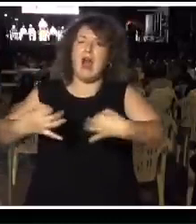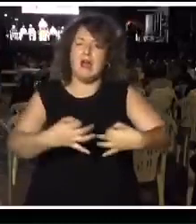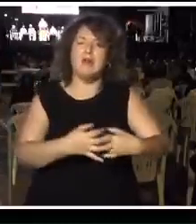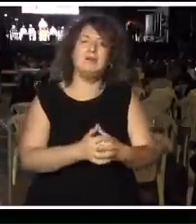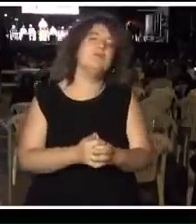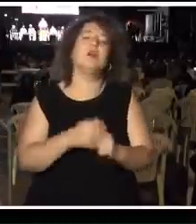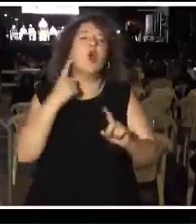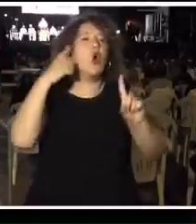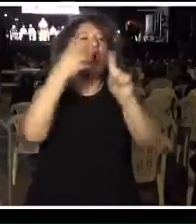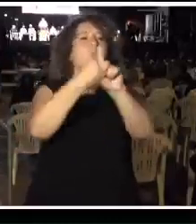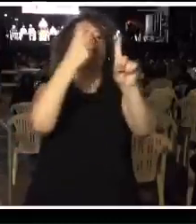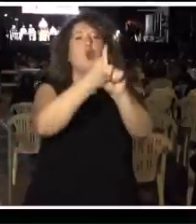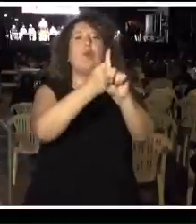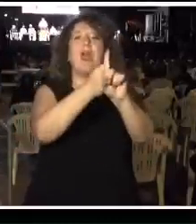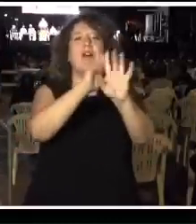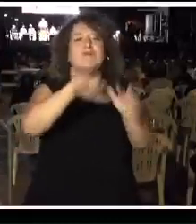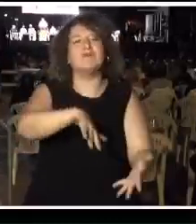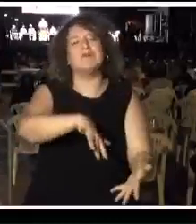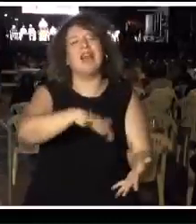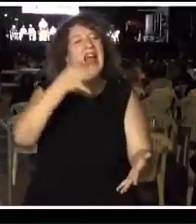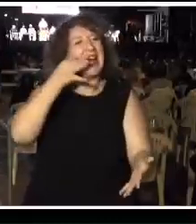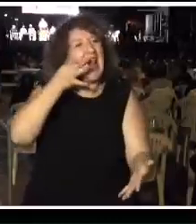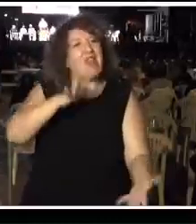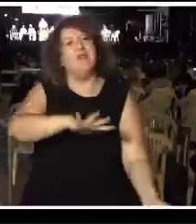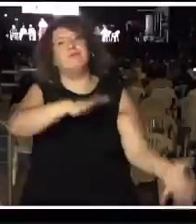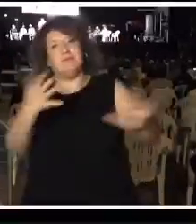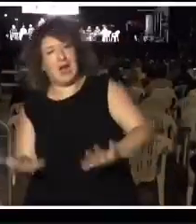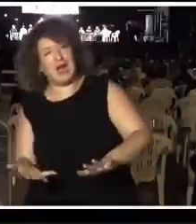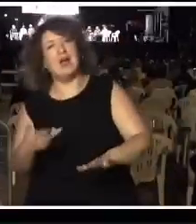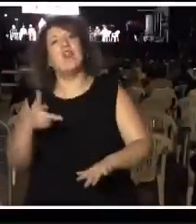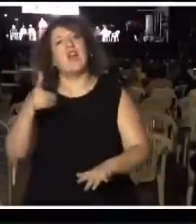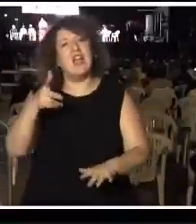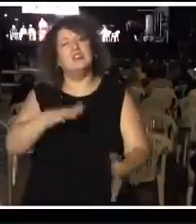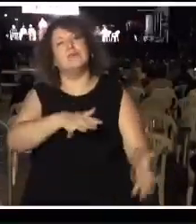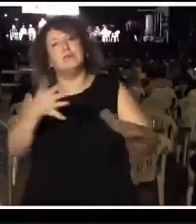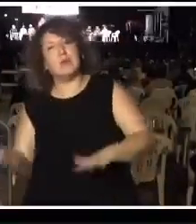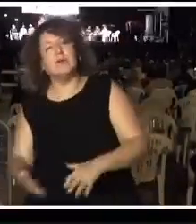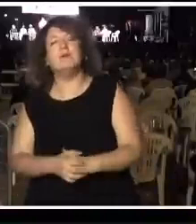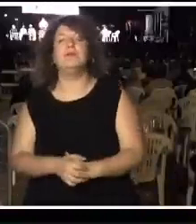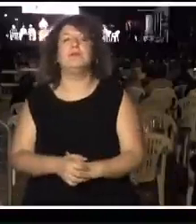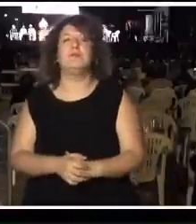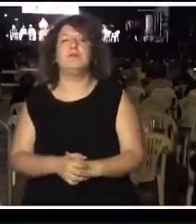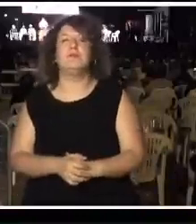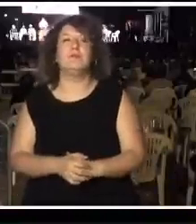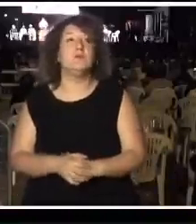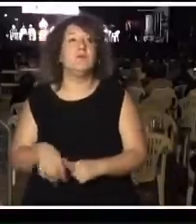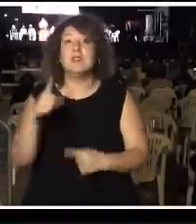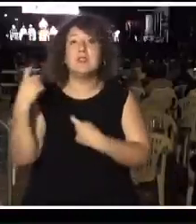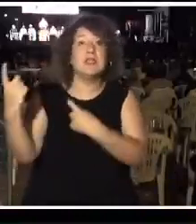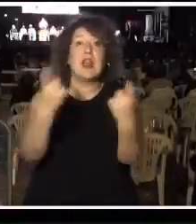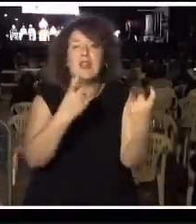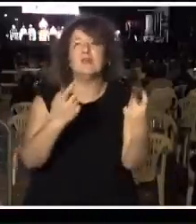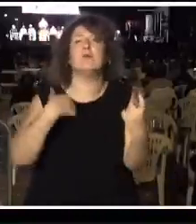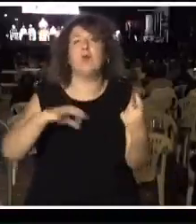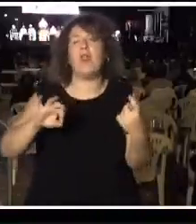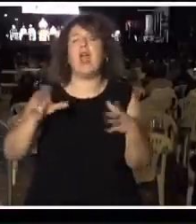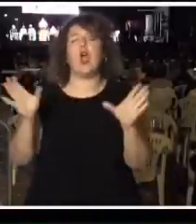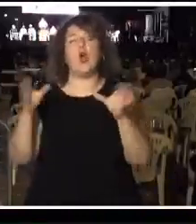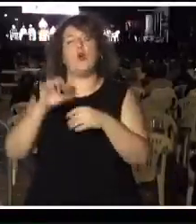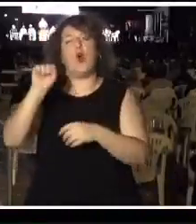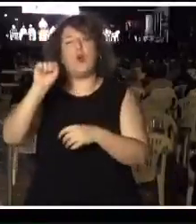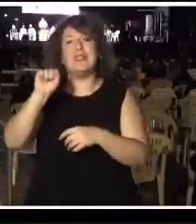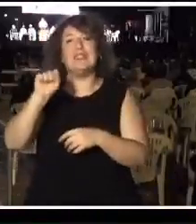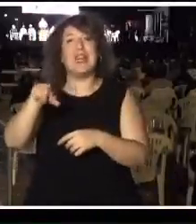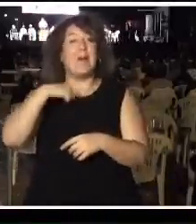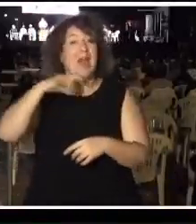aspiraciones y utopías en derechos y realidades. Todas y todos podéis contar con el Partido Comunista de España para